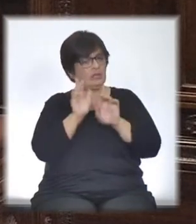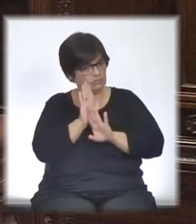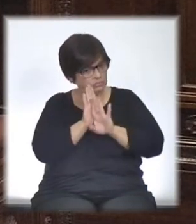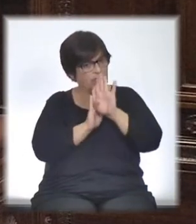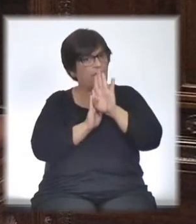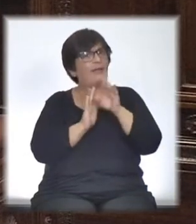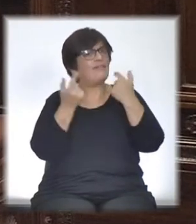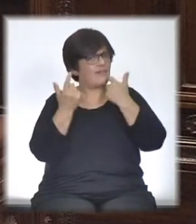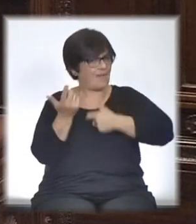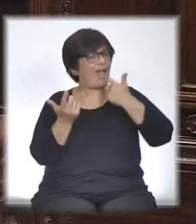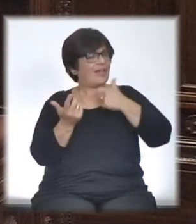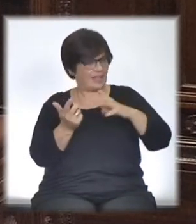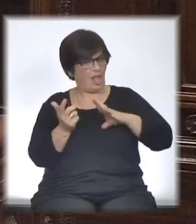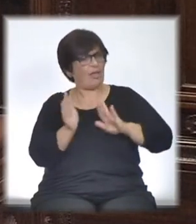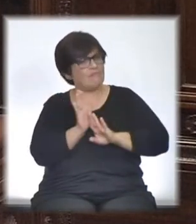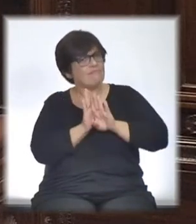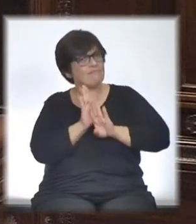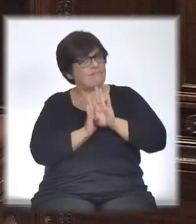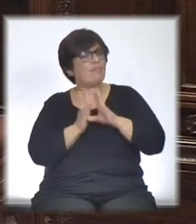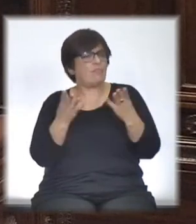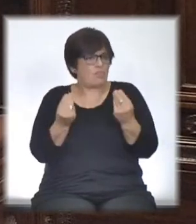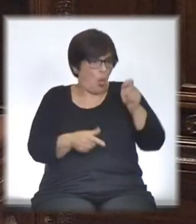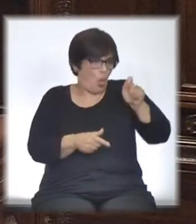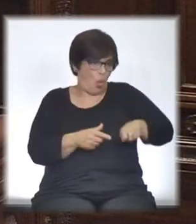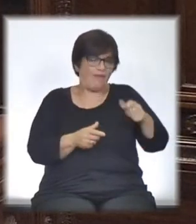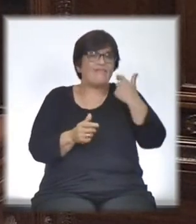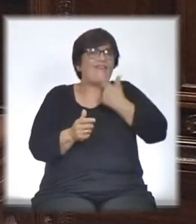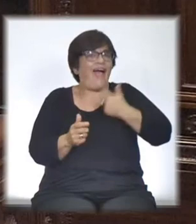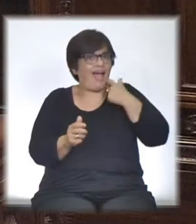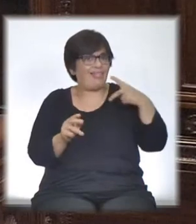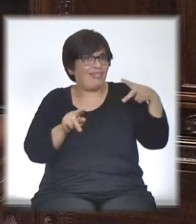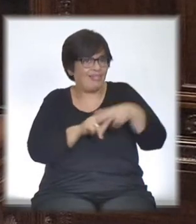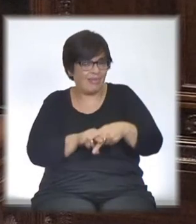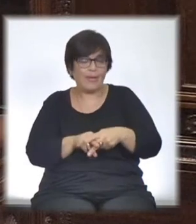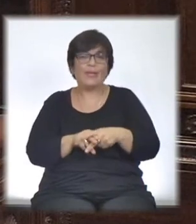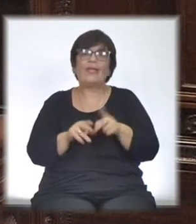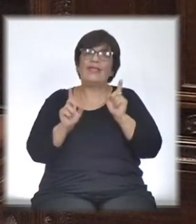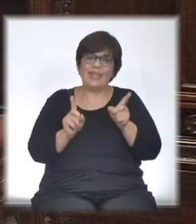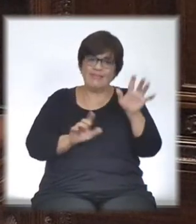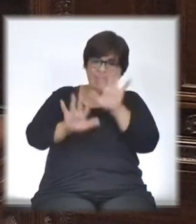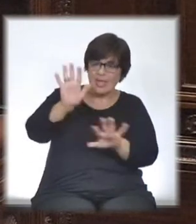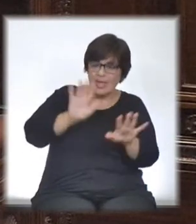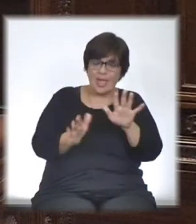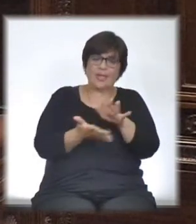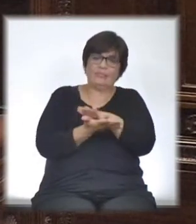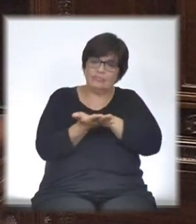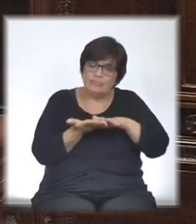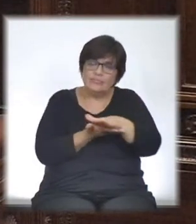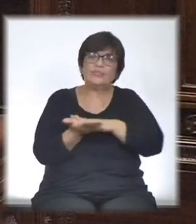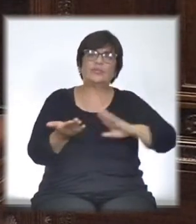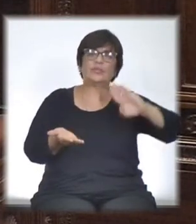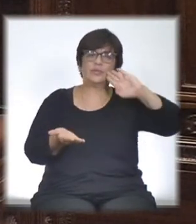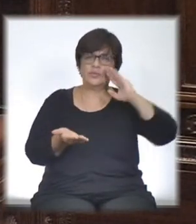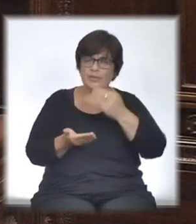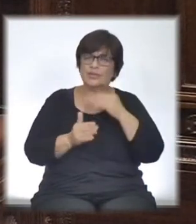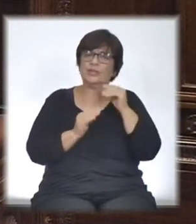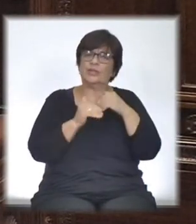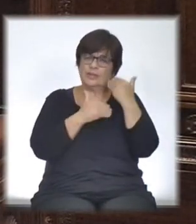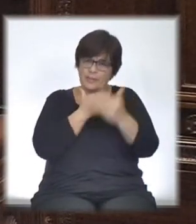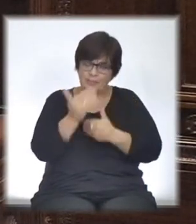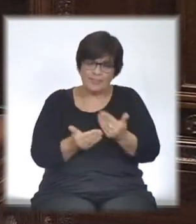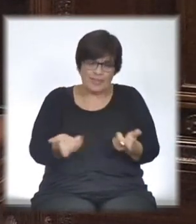aún hay mucho por hacer en materia de justicia. Hay que avanzar en la reparación, en el reconocimiento y